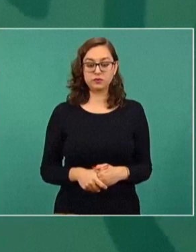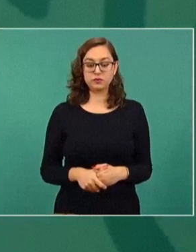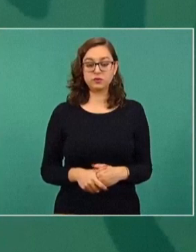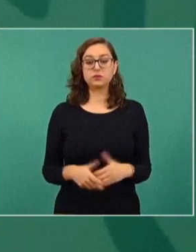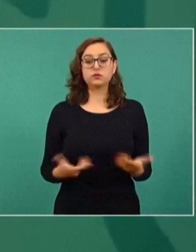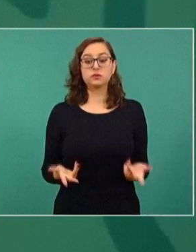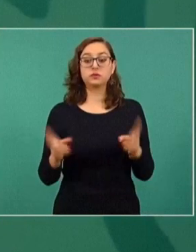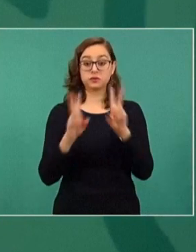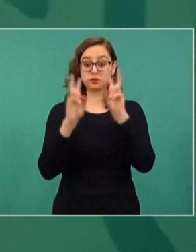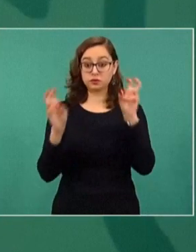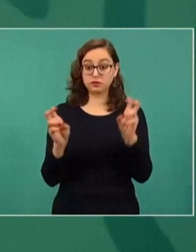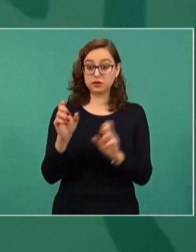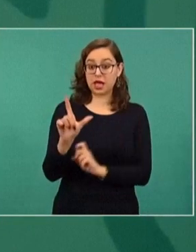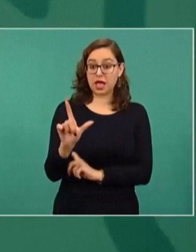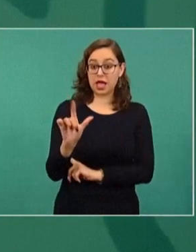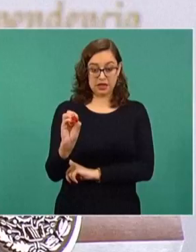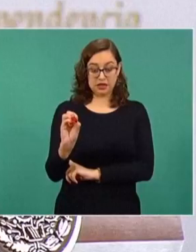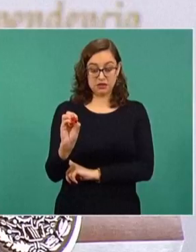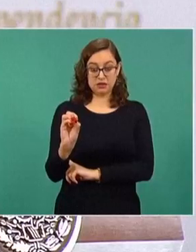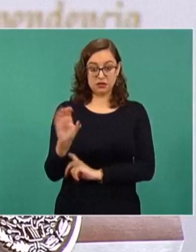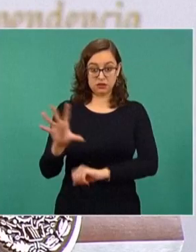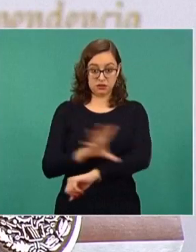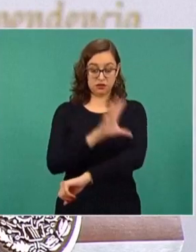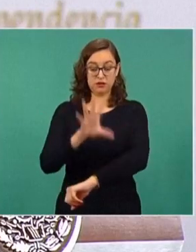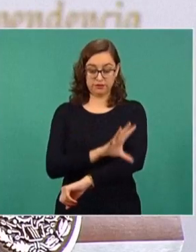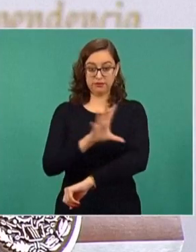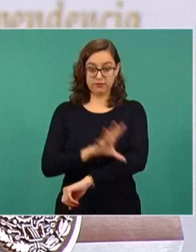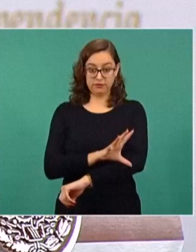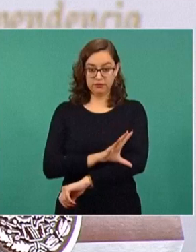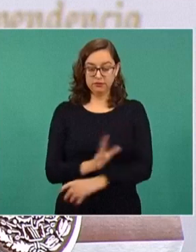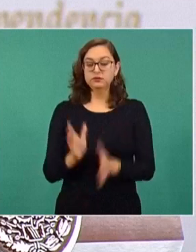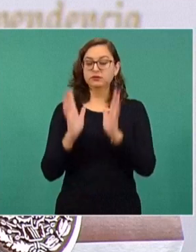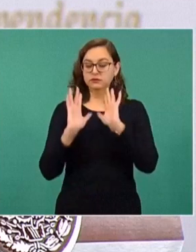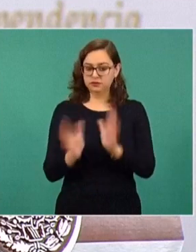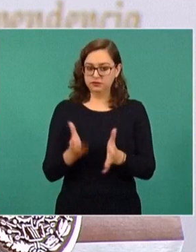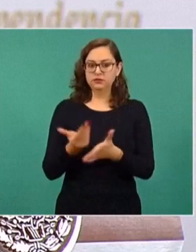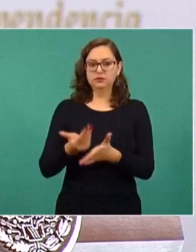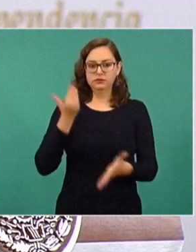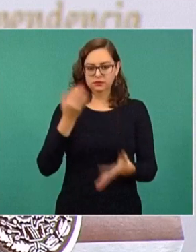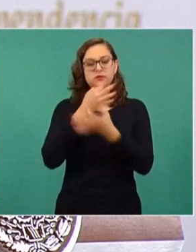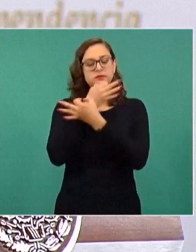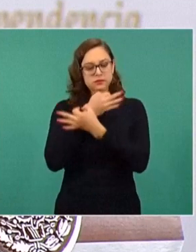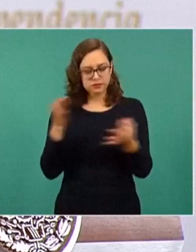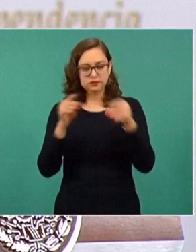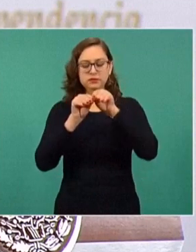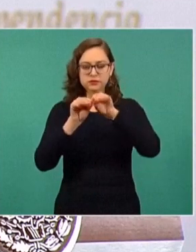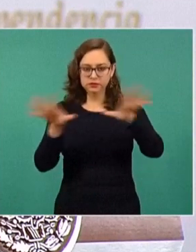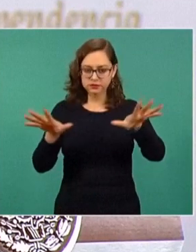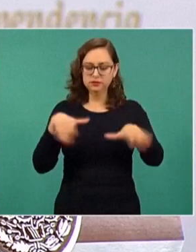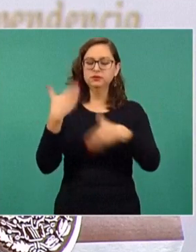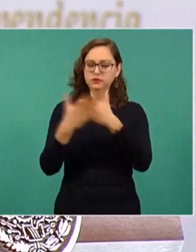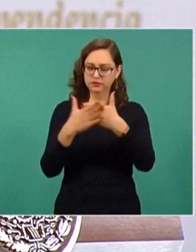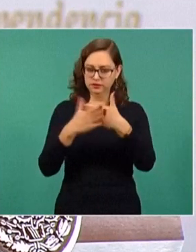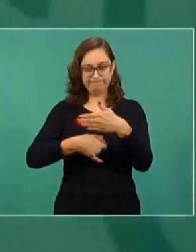distintas firmas otorgados por gobiernos anteriores méxico aún no produce el litio el mandatario adelantó que se